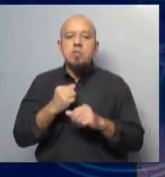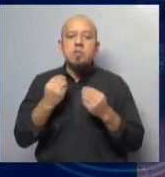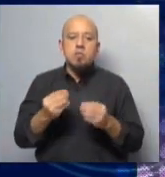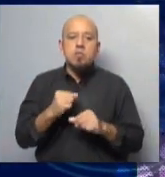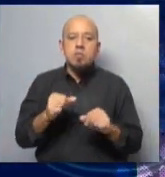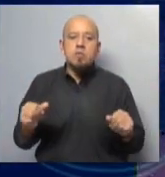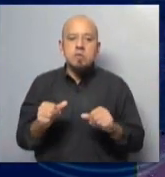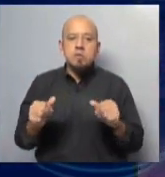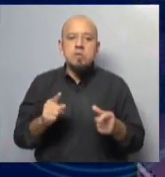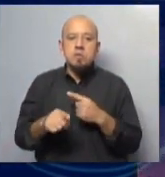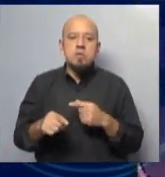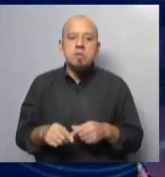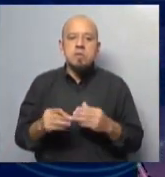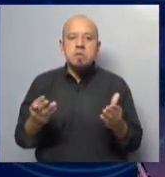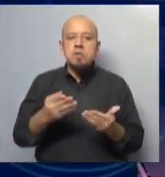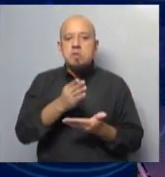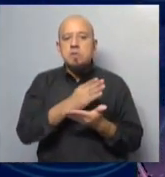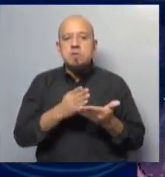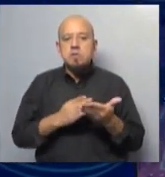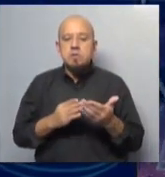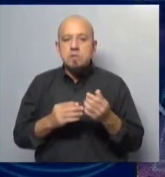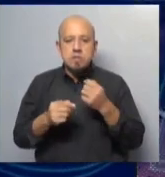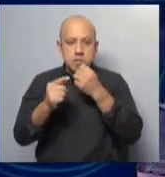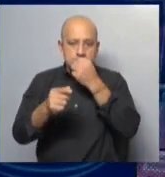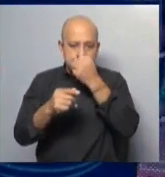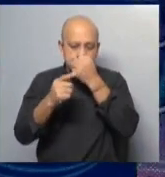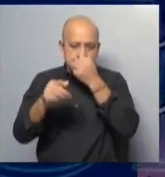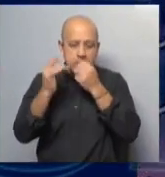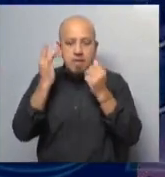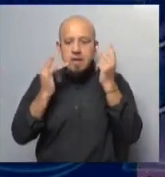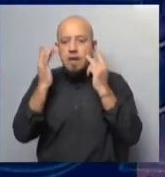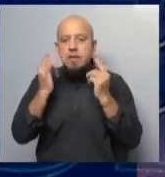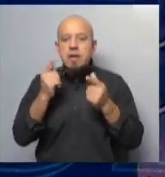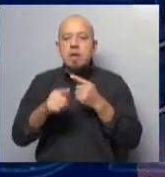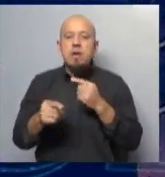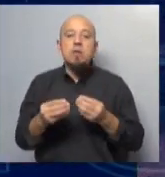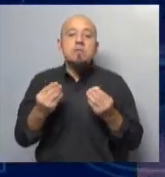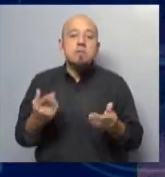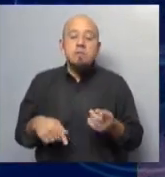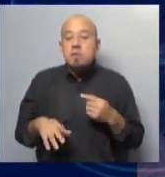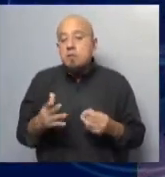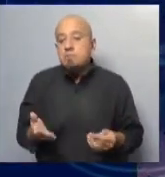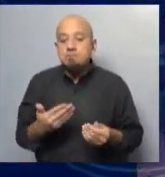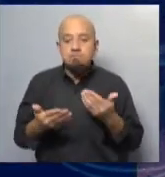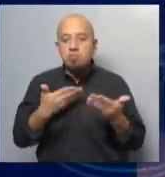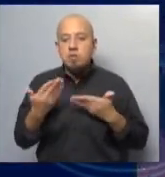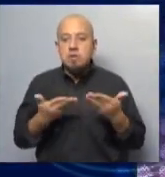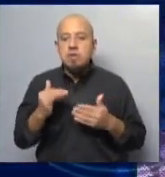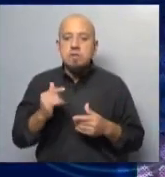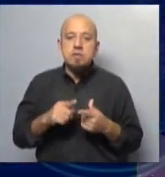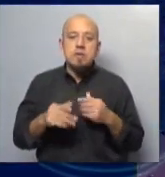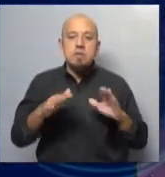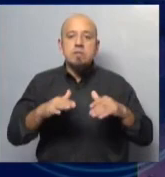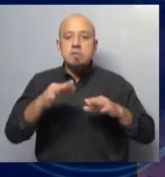temáticas a un lugar poético, bello, como tiene que ser el arte, como lo es, aunque duela por momentos? Y el teatro